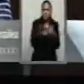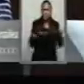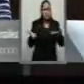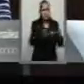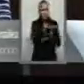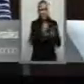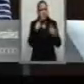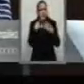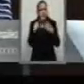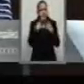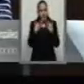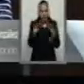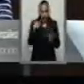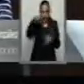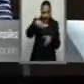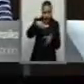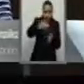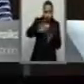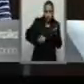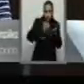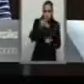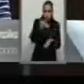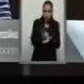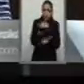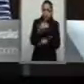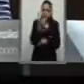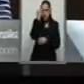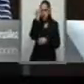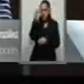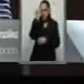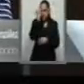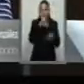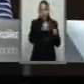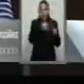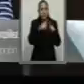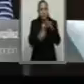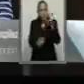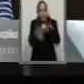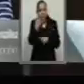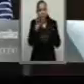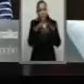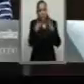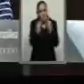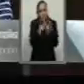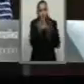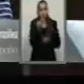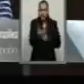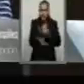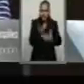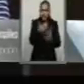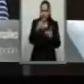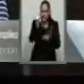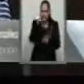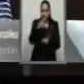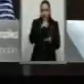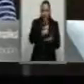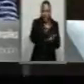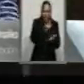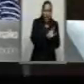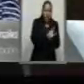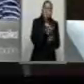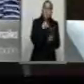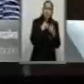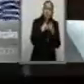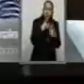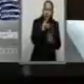la ciudad que ha innovado y funcionado como motor democratizador del país al aprobar reformas como la interrupción legal